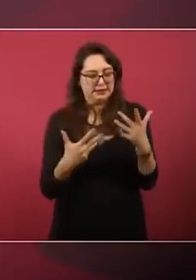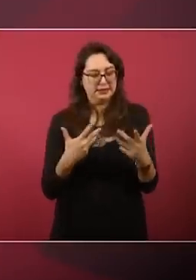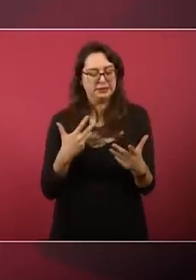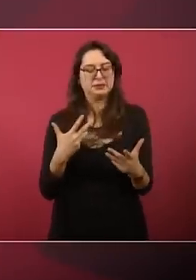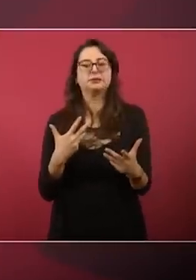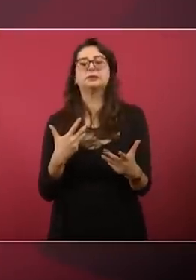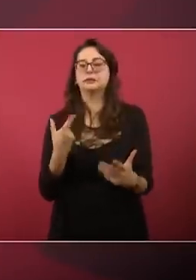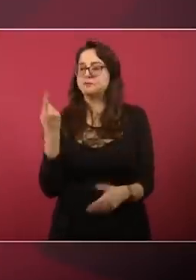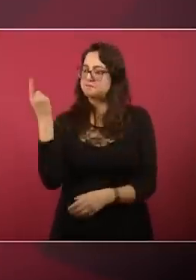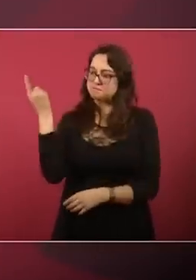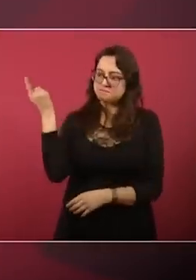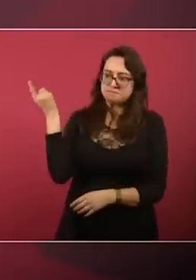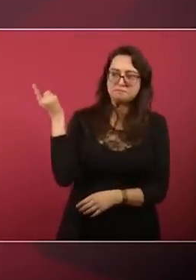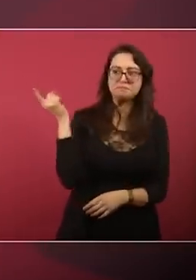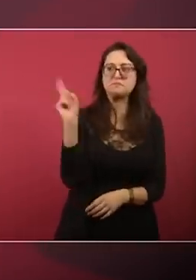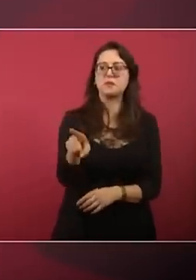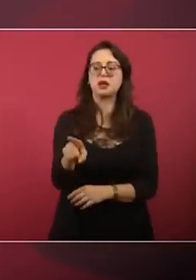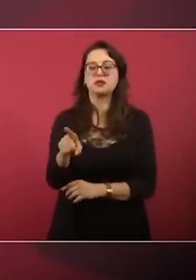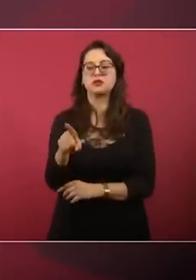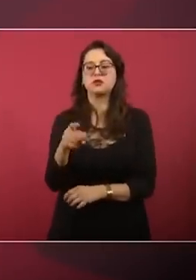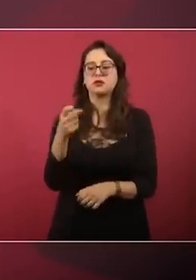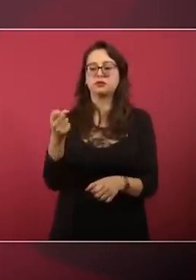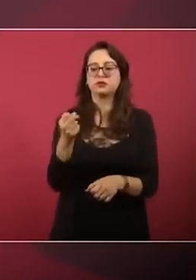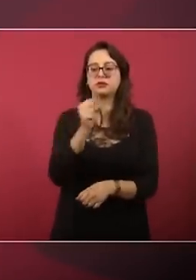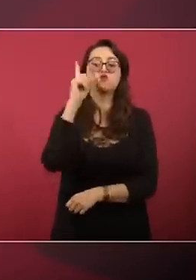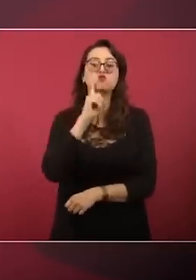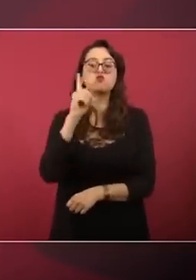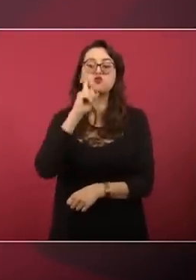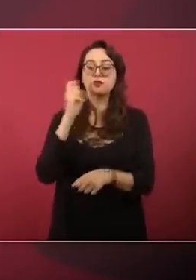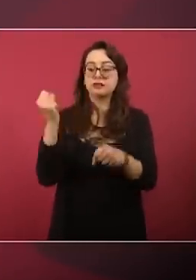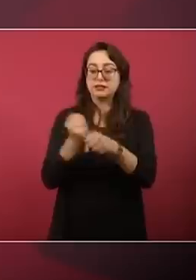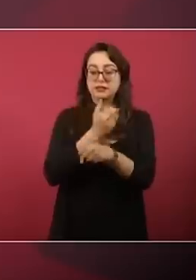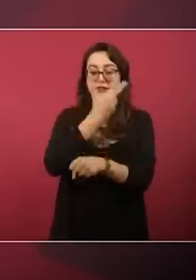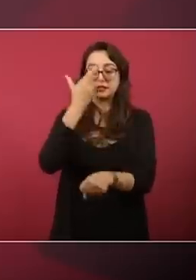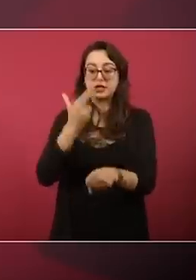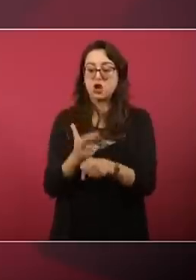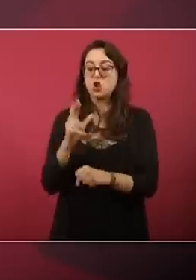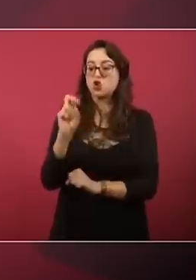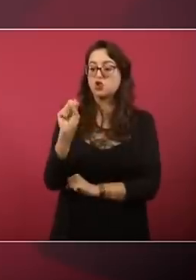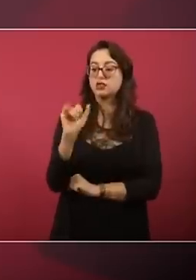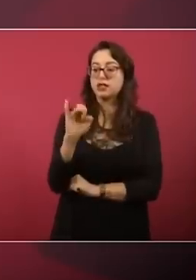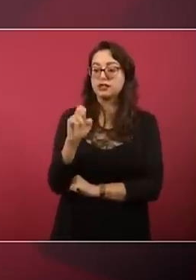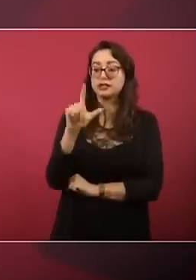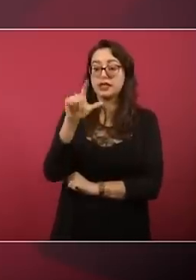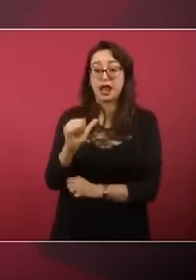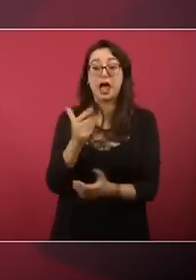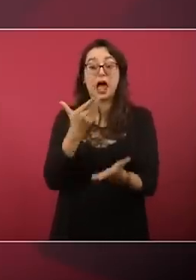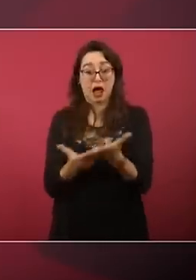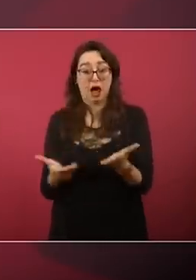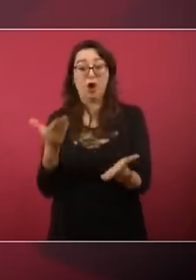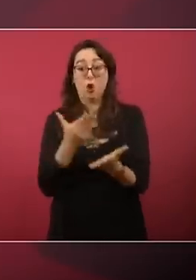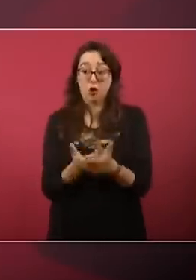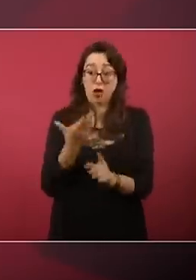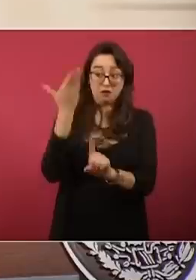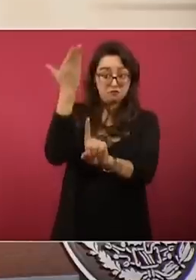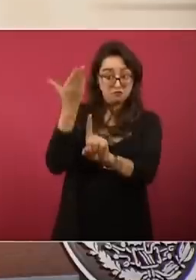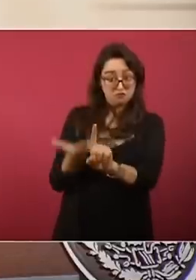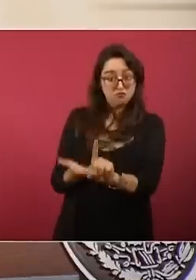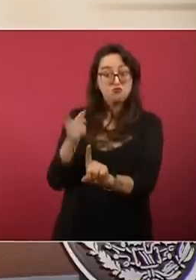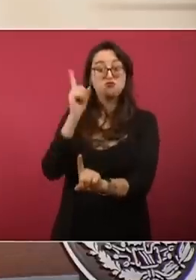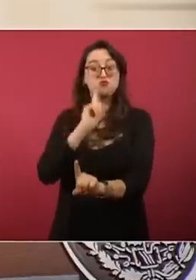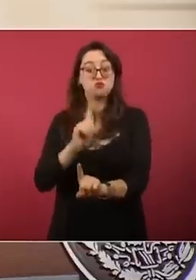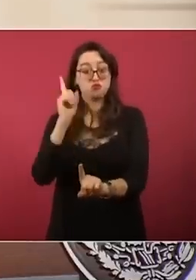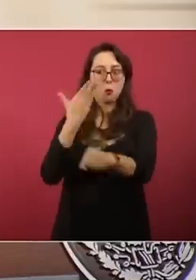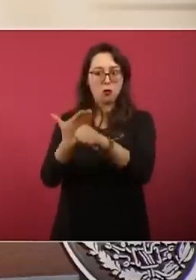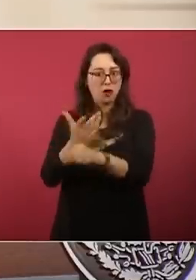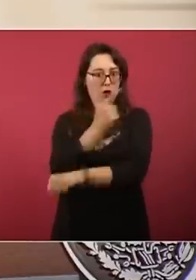ciudadana Rosa Isela Rodríguez Velázquez de quien dependerá esta corporación de acuerdo a lo